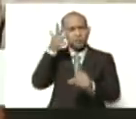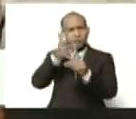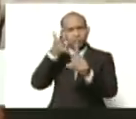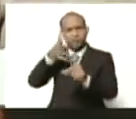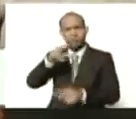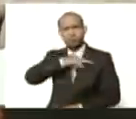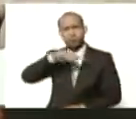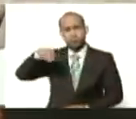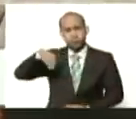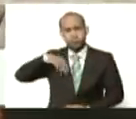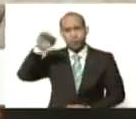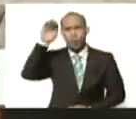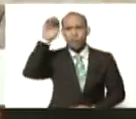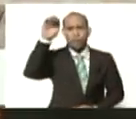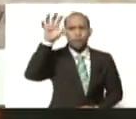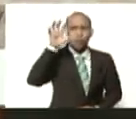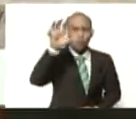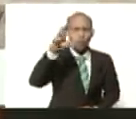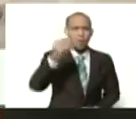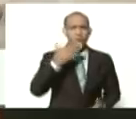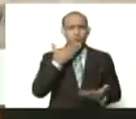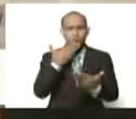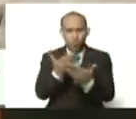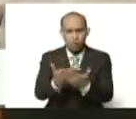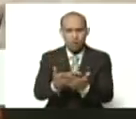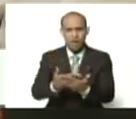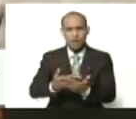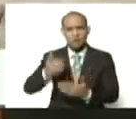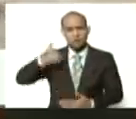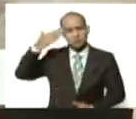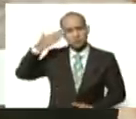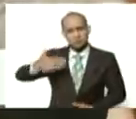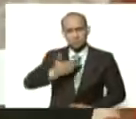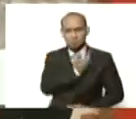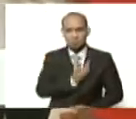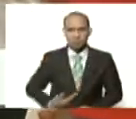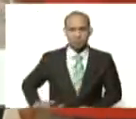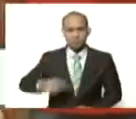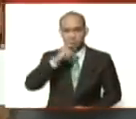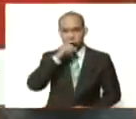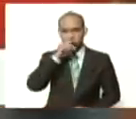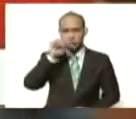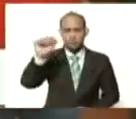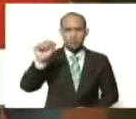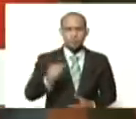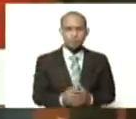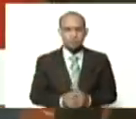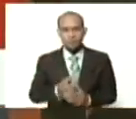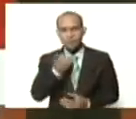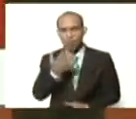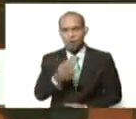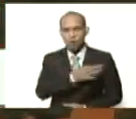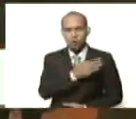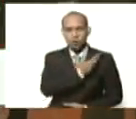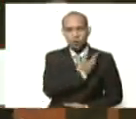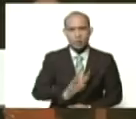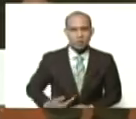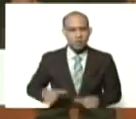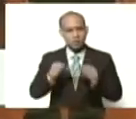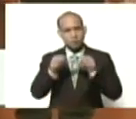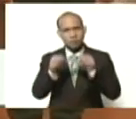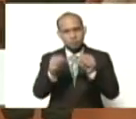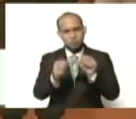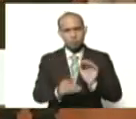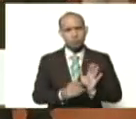de nuestro país. Agradecida con usted, mi comandante presidente. Bueno, presidente, seguimos